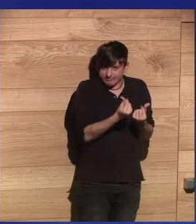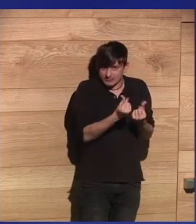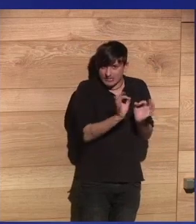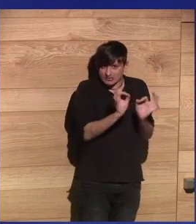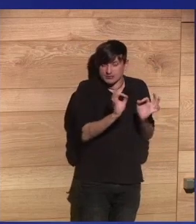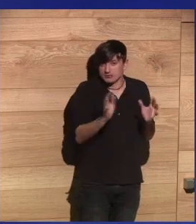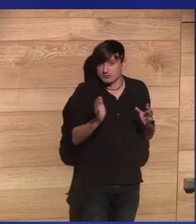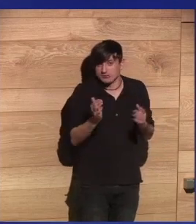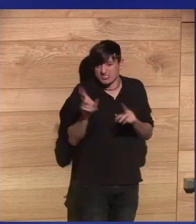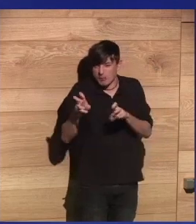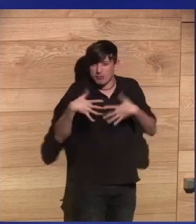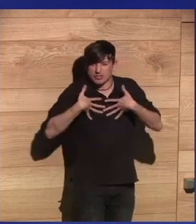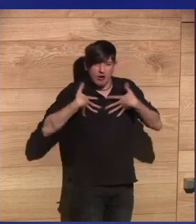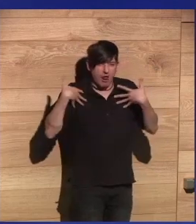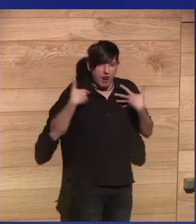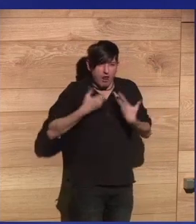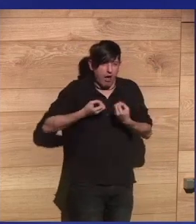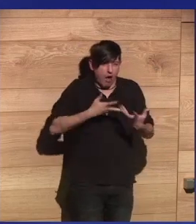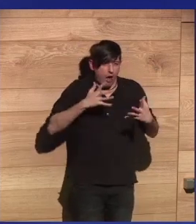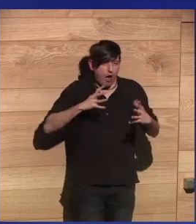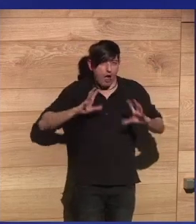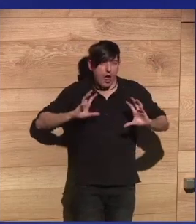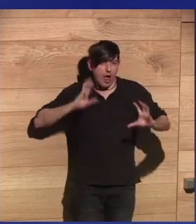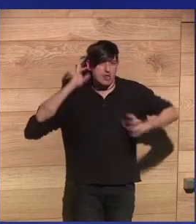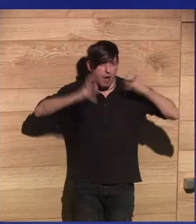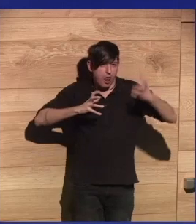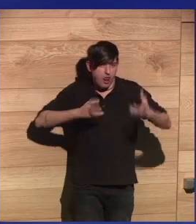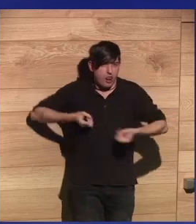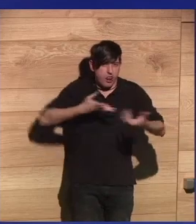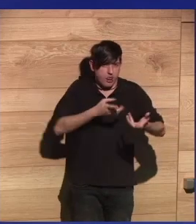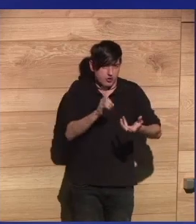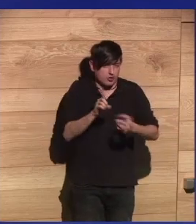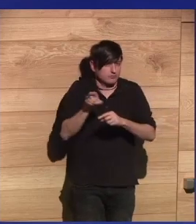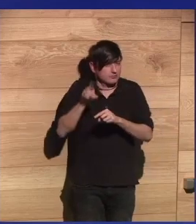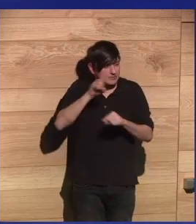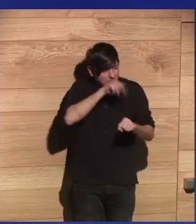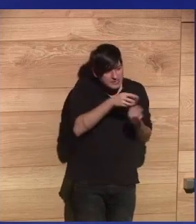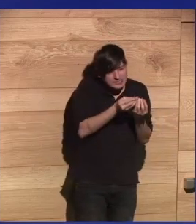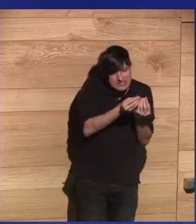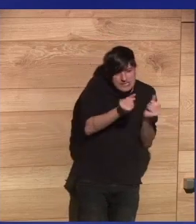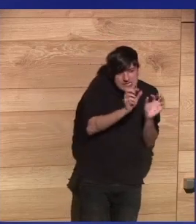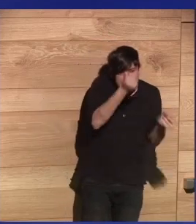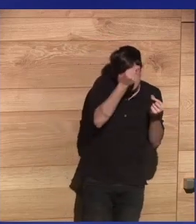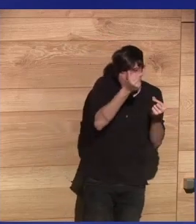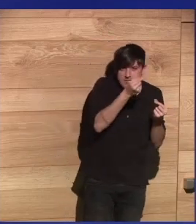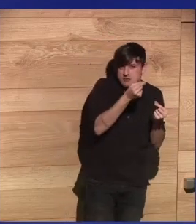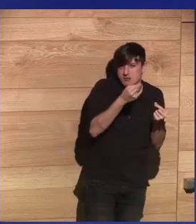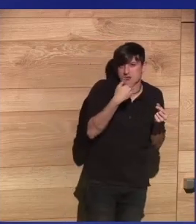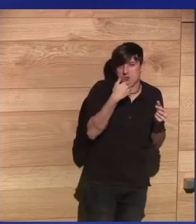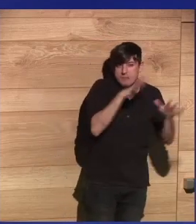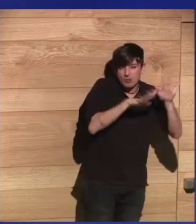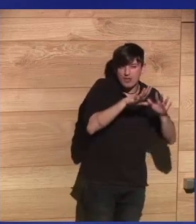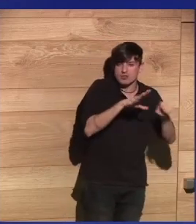esta cosa de pasional y animal. También, pero también hay refinamiento y ambigüedad. Y esto yo creo que